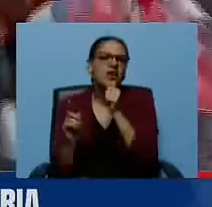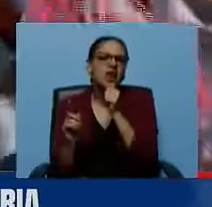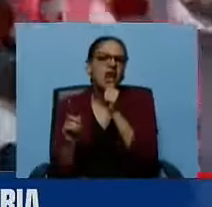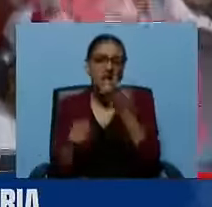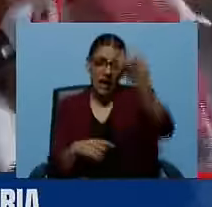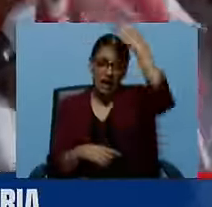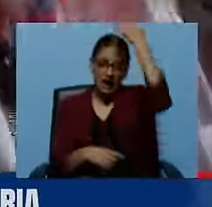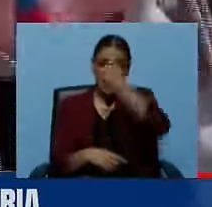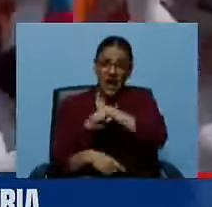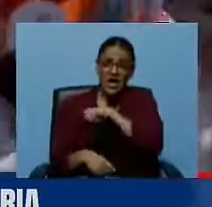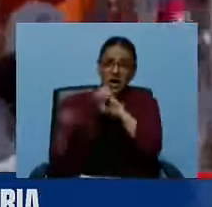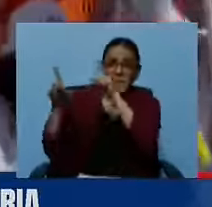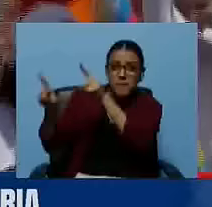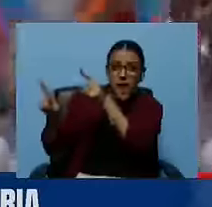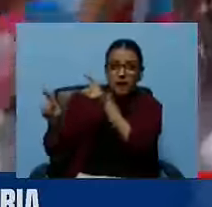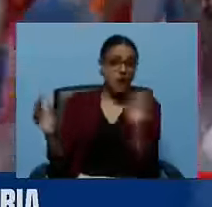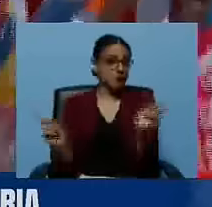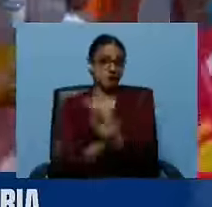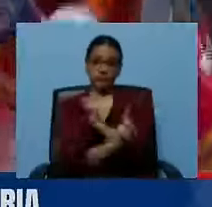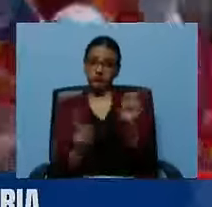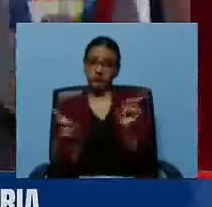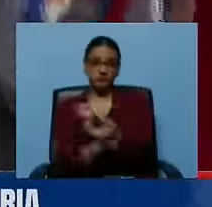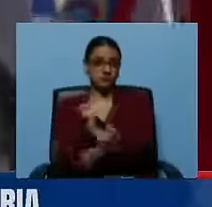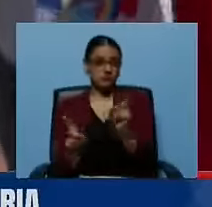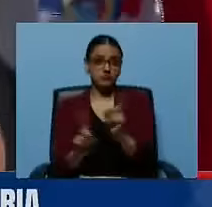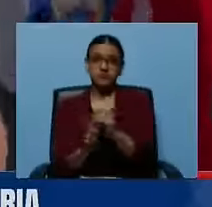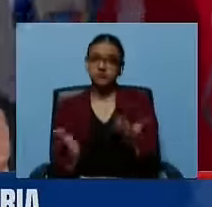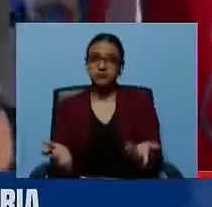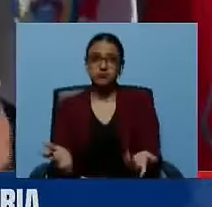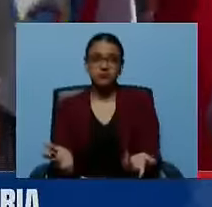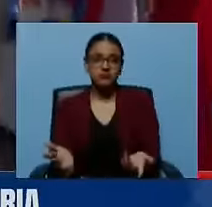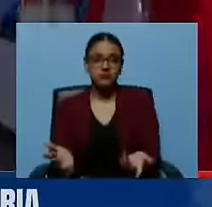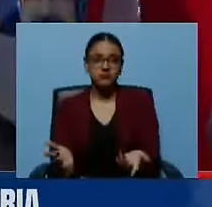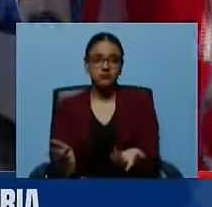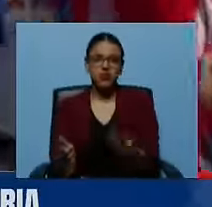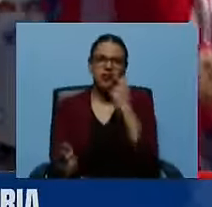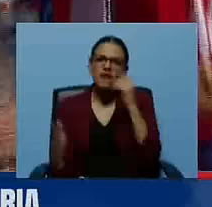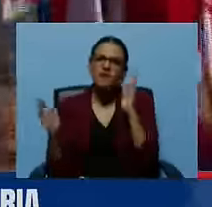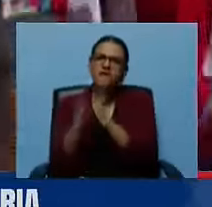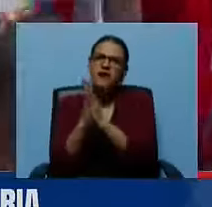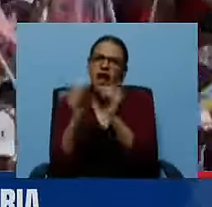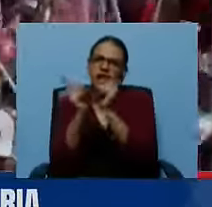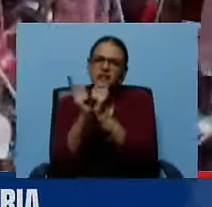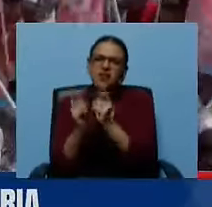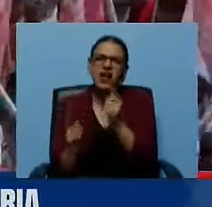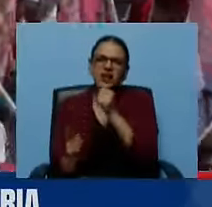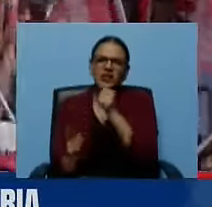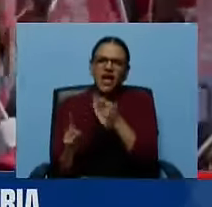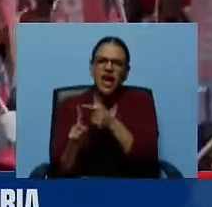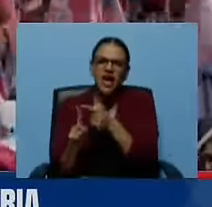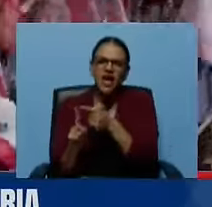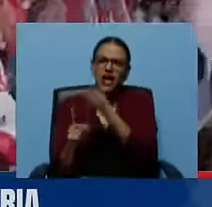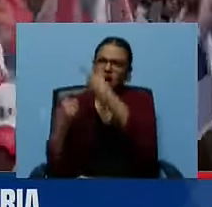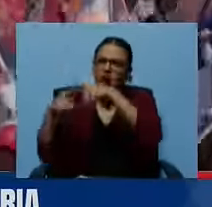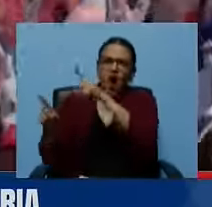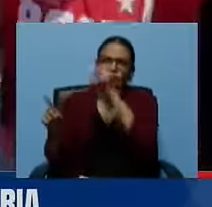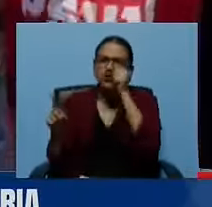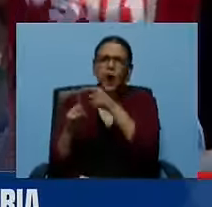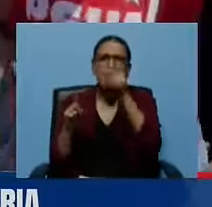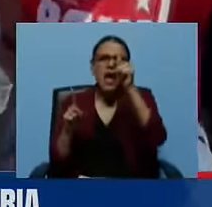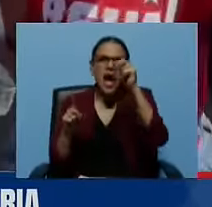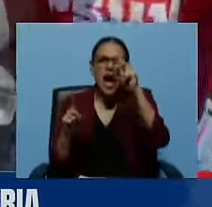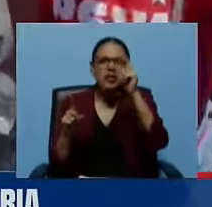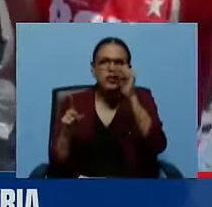de España. Ante Anthony Blinken.